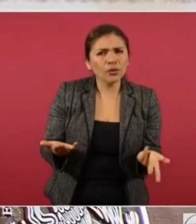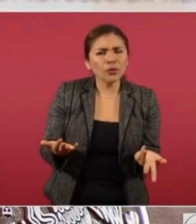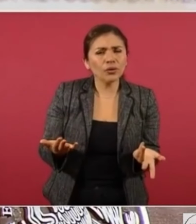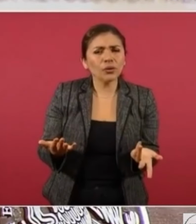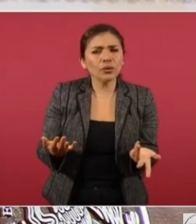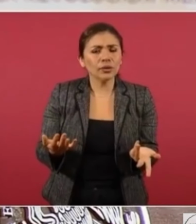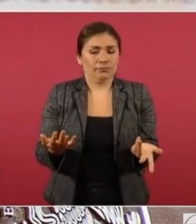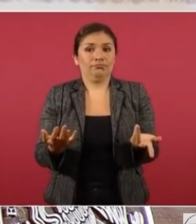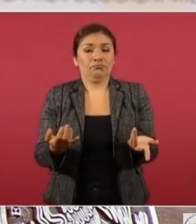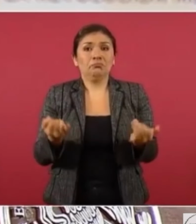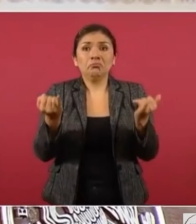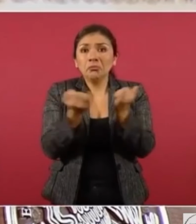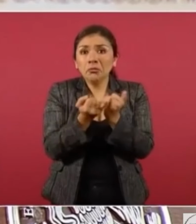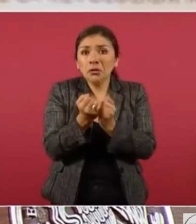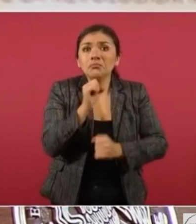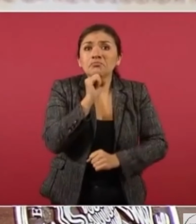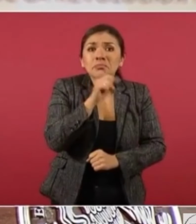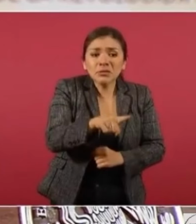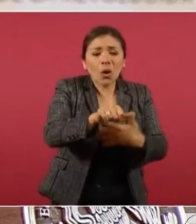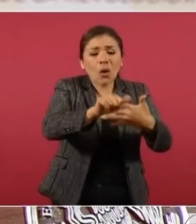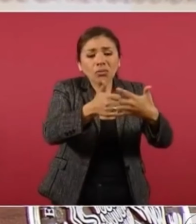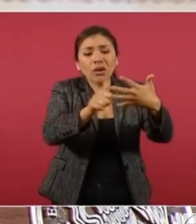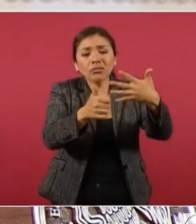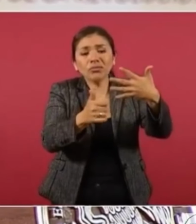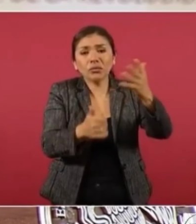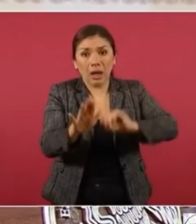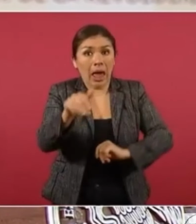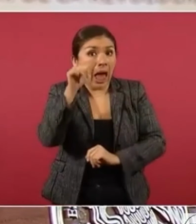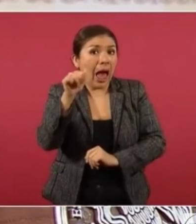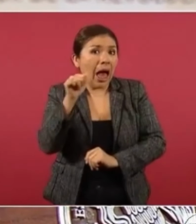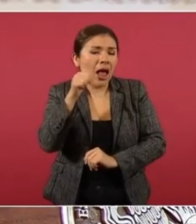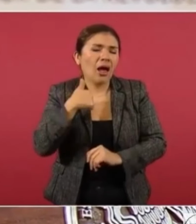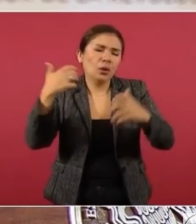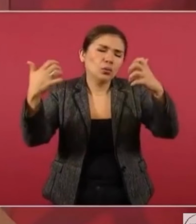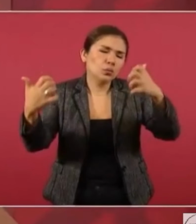Pero así muchos. Ayer hice un coraje